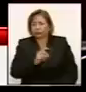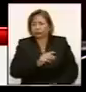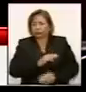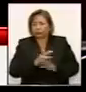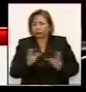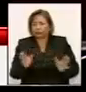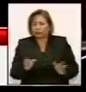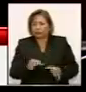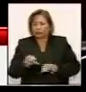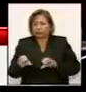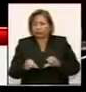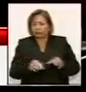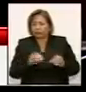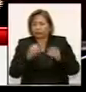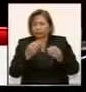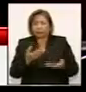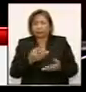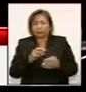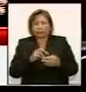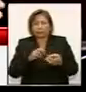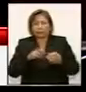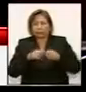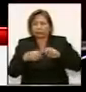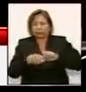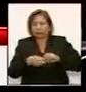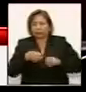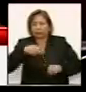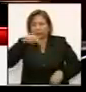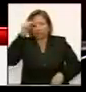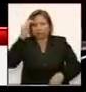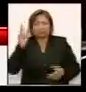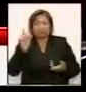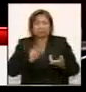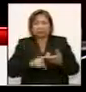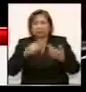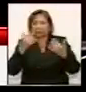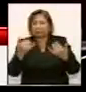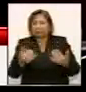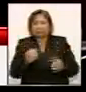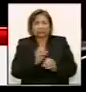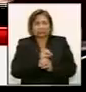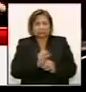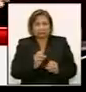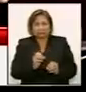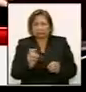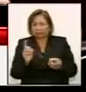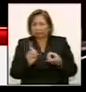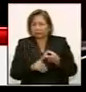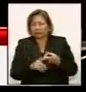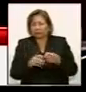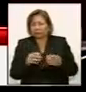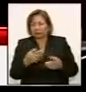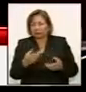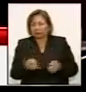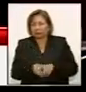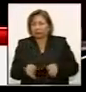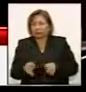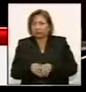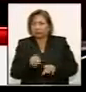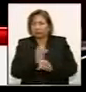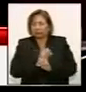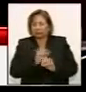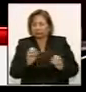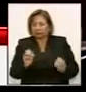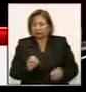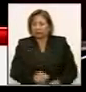día, a que ustedes actuaran y resolver el problema a la gente del norte. Hasta el día de hoy ha habido la segunda corriente del Niño y estamos peor que la primera en lo mismo y en nada, y